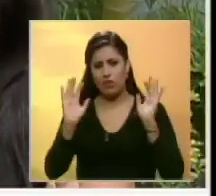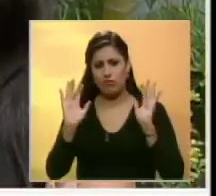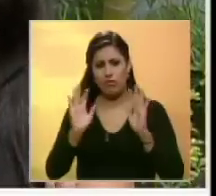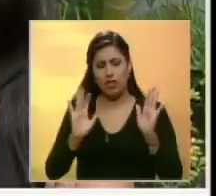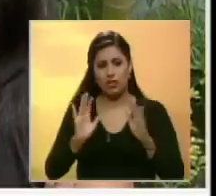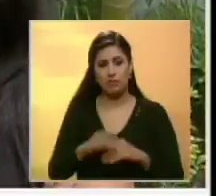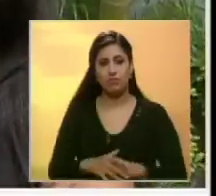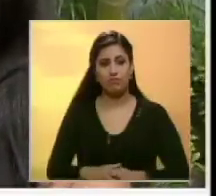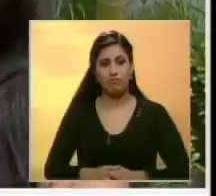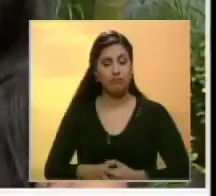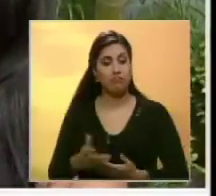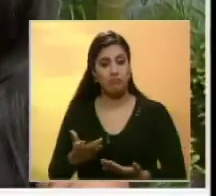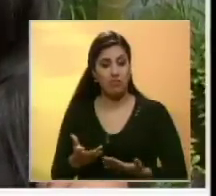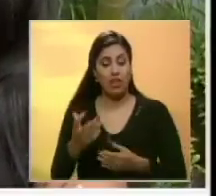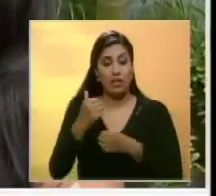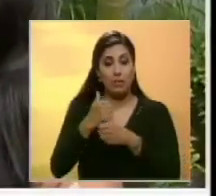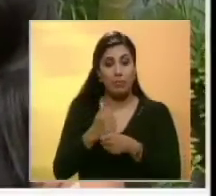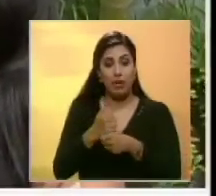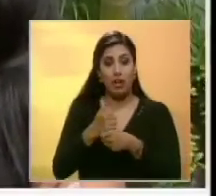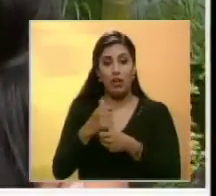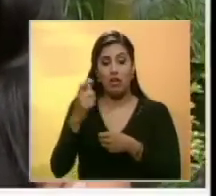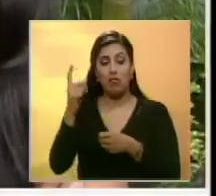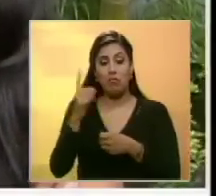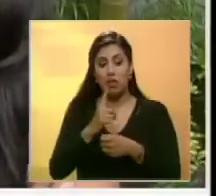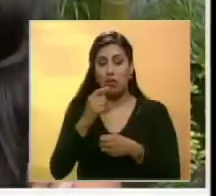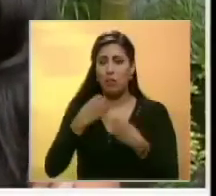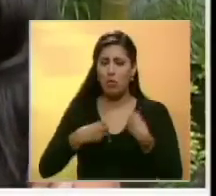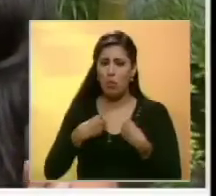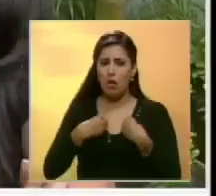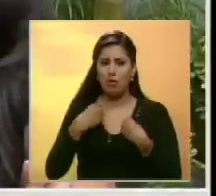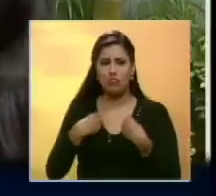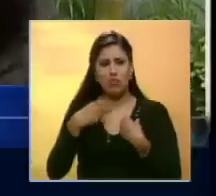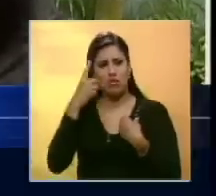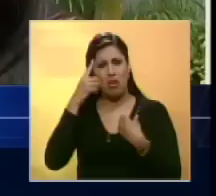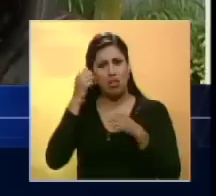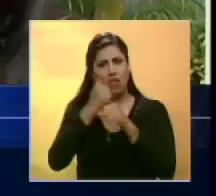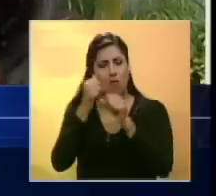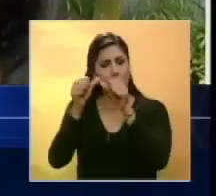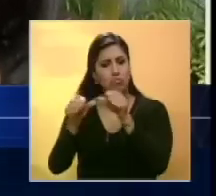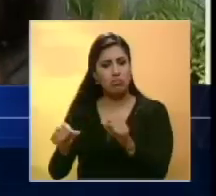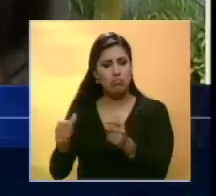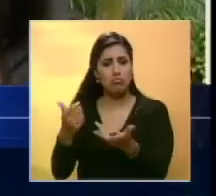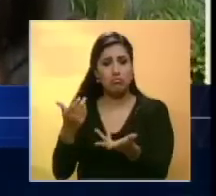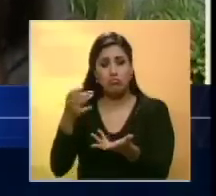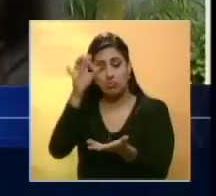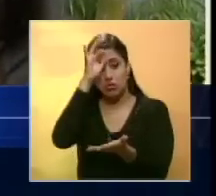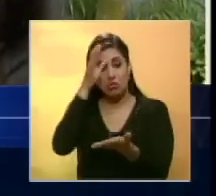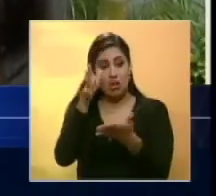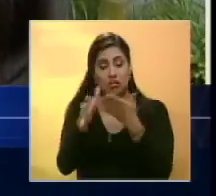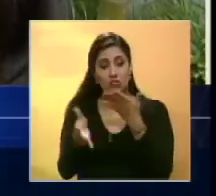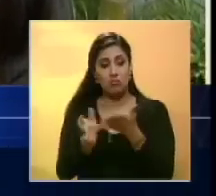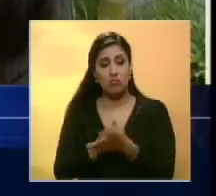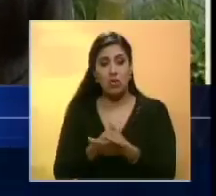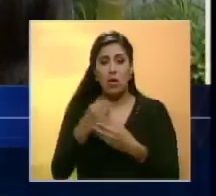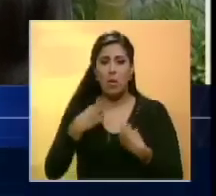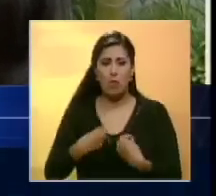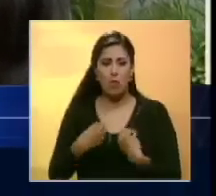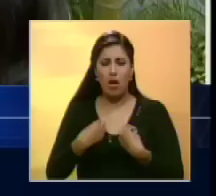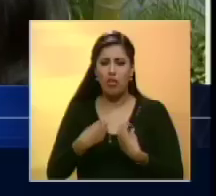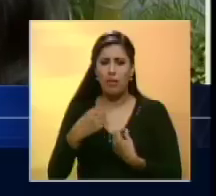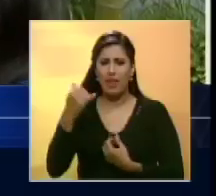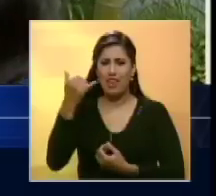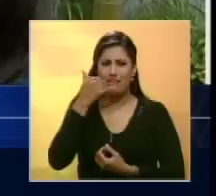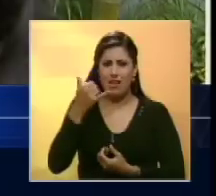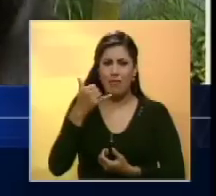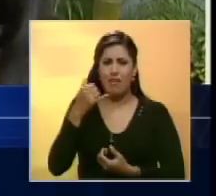bueno, esperando que llegara, no llegaba, nos preocupamos, a menos que se quedó en el trabajo, no sé qué estaba haciendo, entonces preocupados por él. Cuando nos